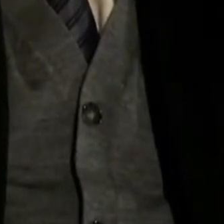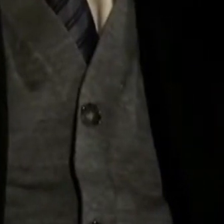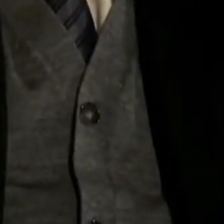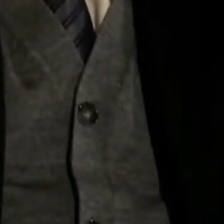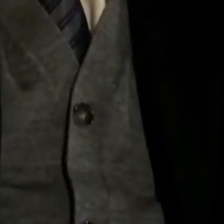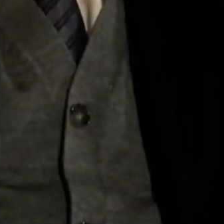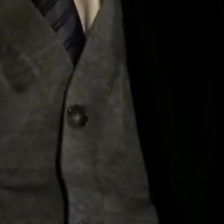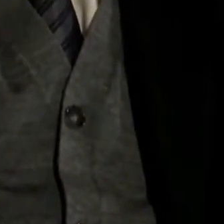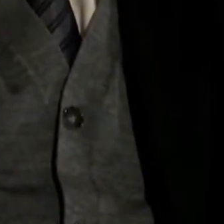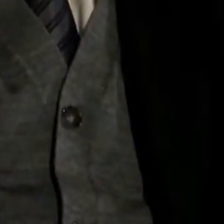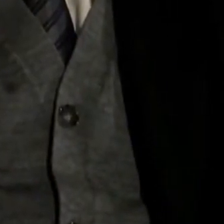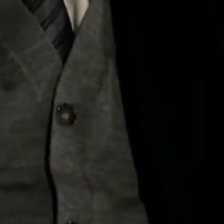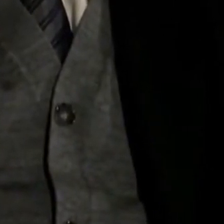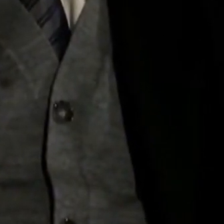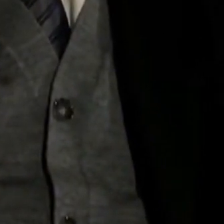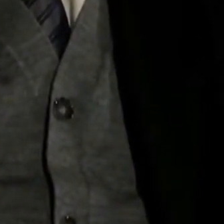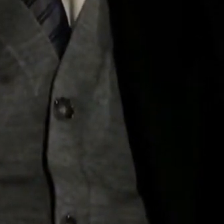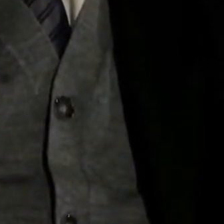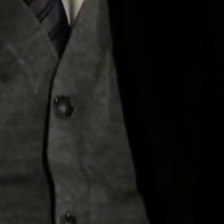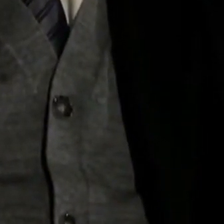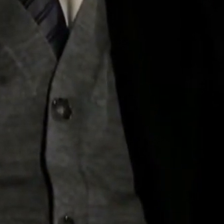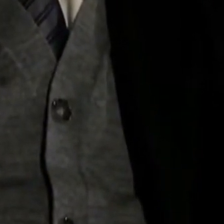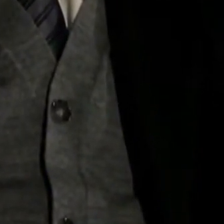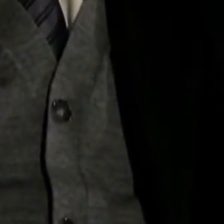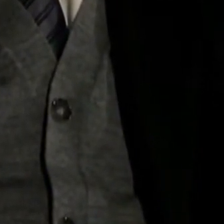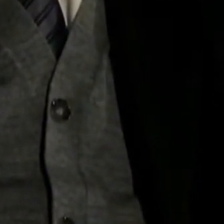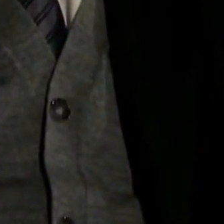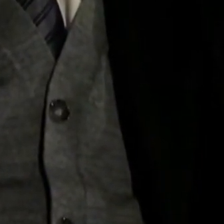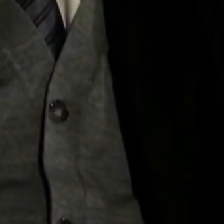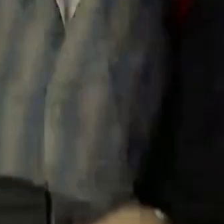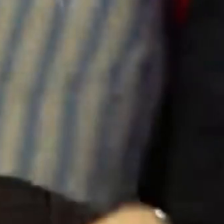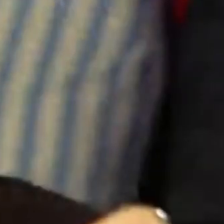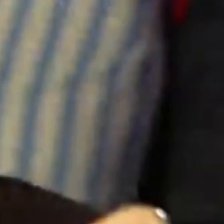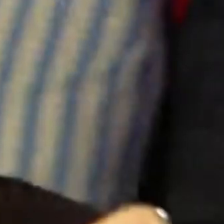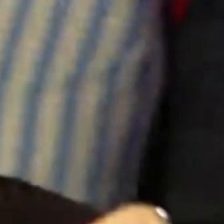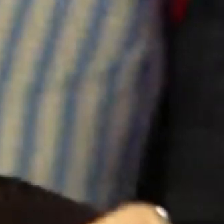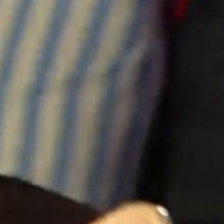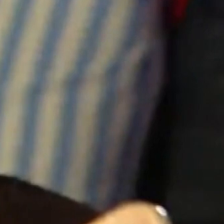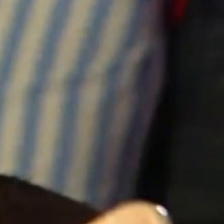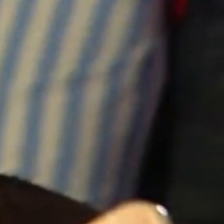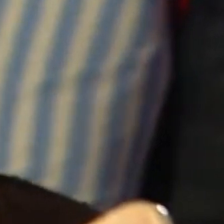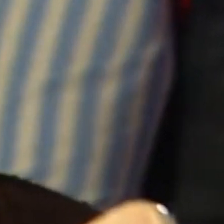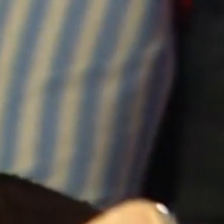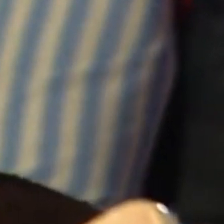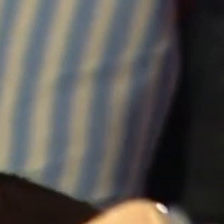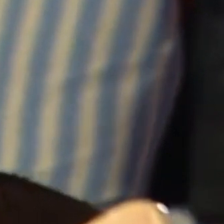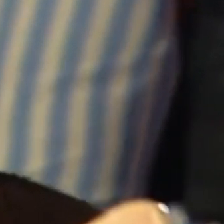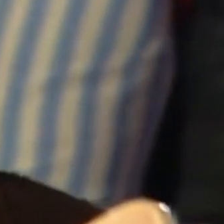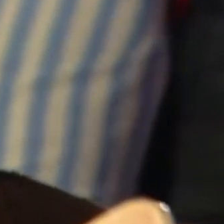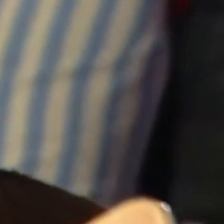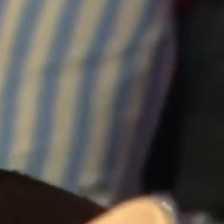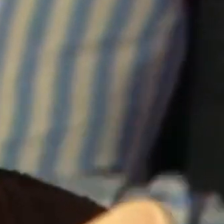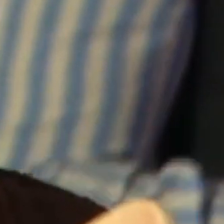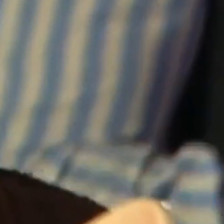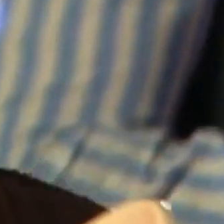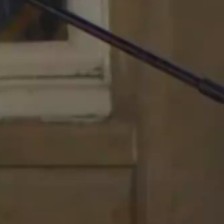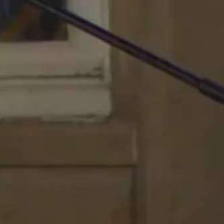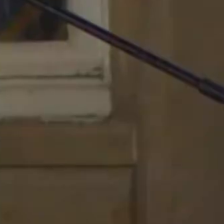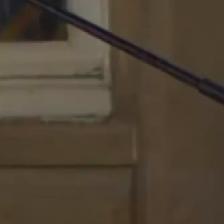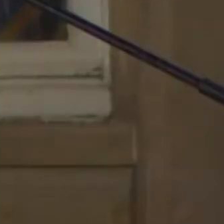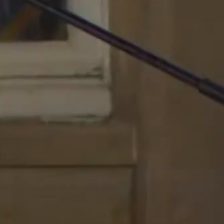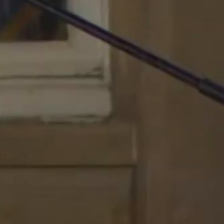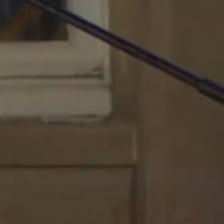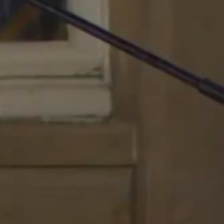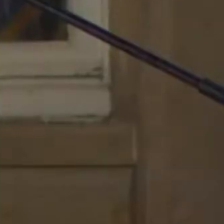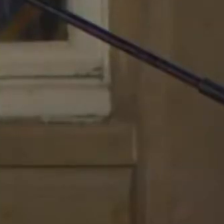a millones de trabajadores en el país. El mandatario mencionó que las largas jornadas laborales no son un sinónimo de productividad, como lo